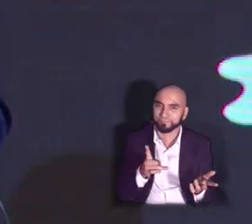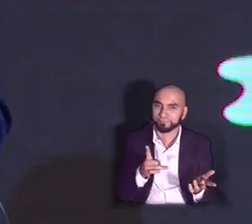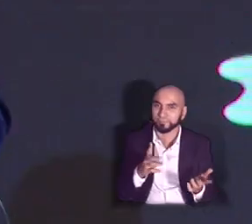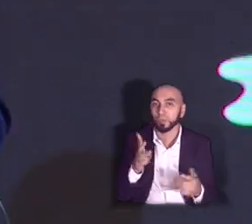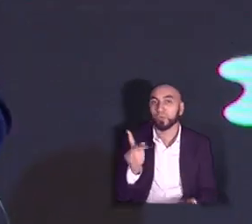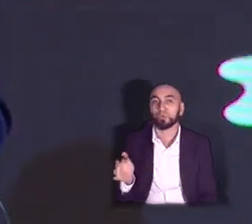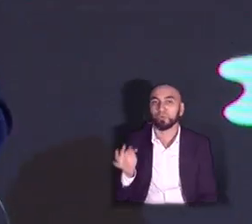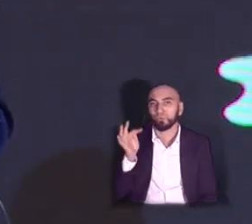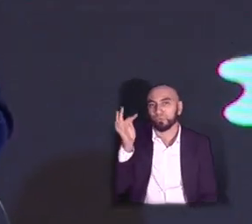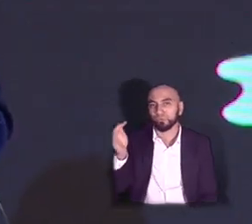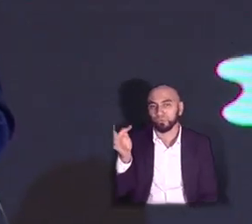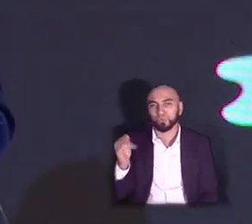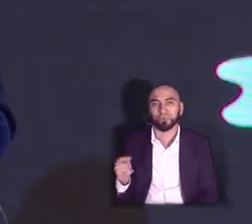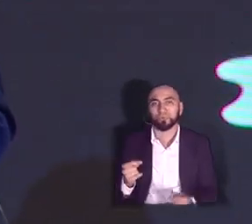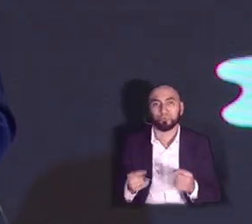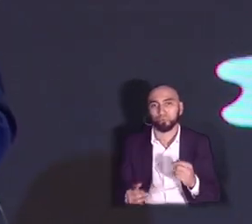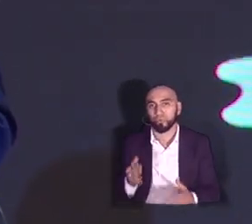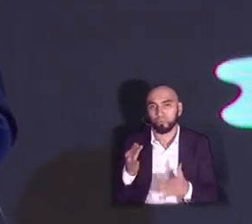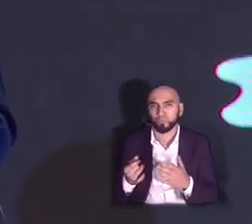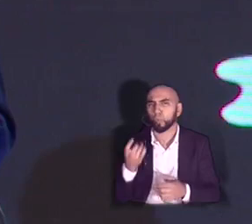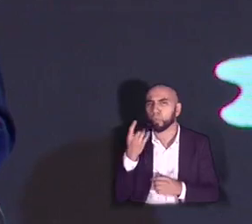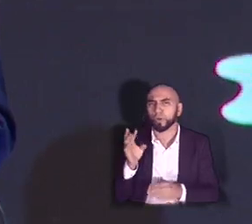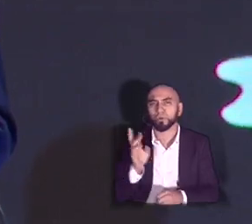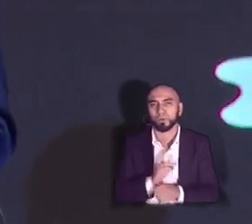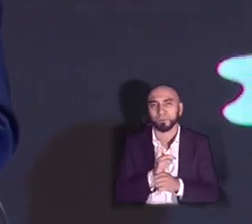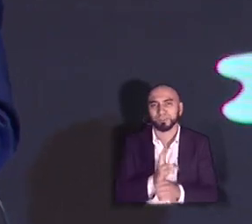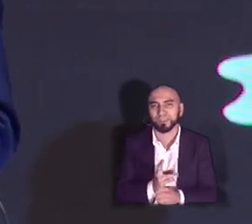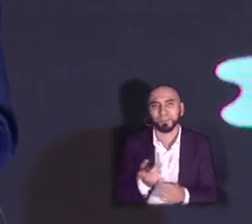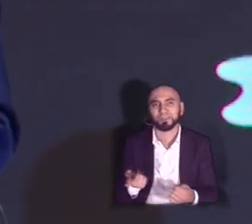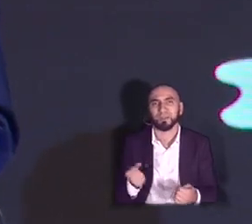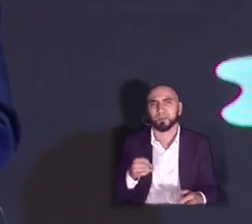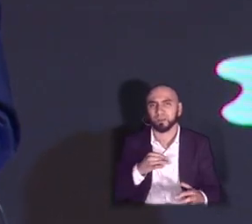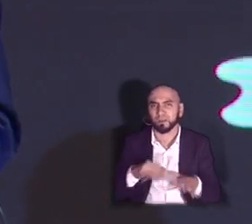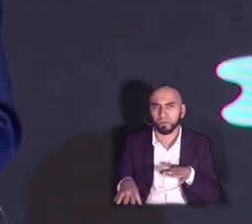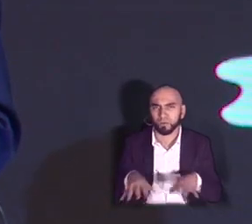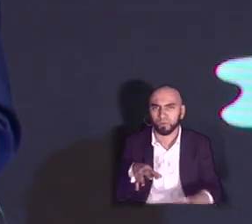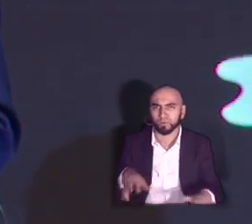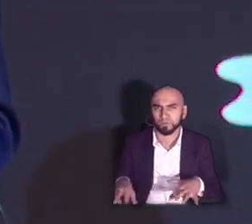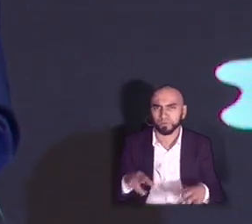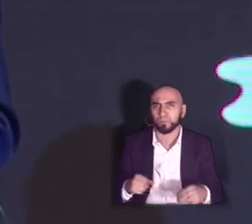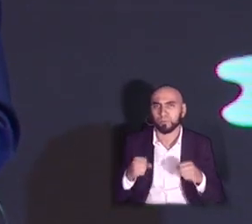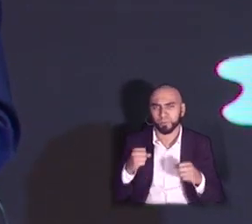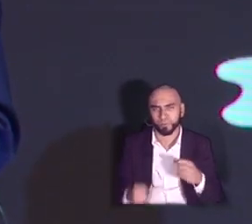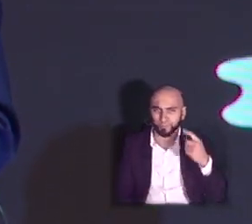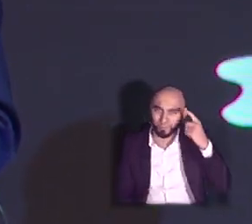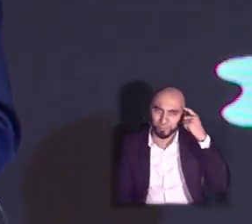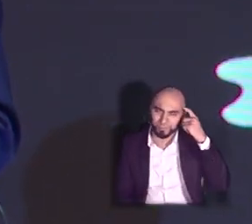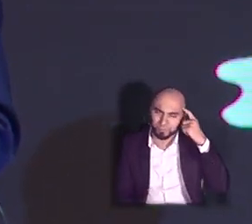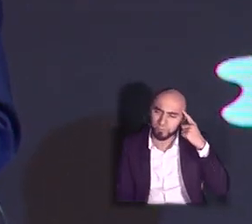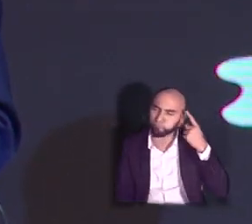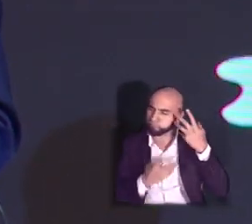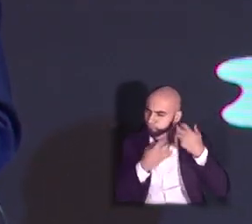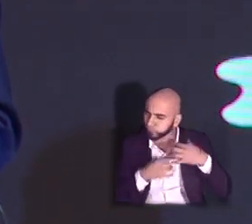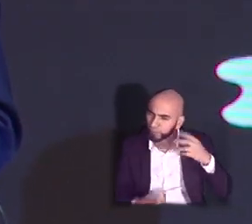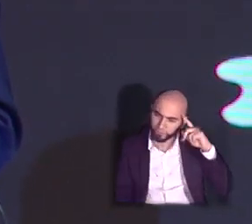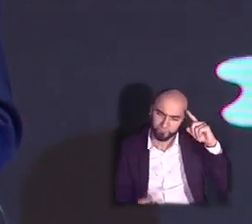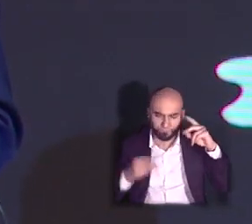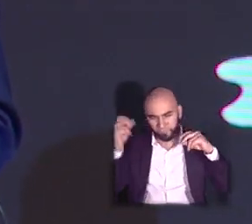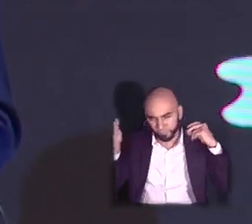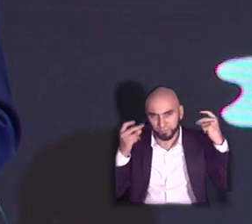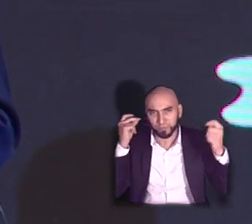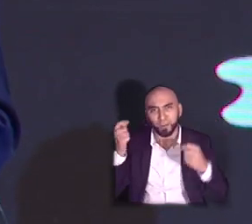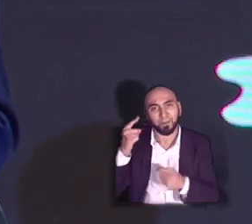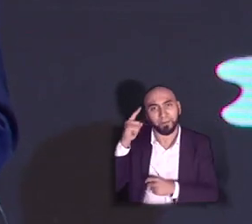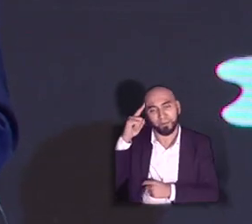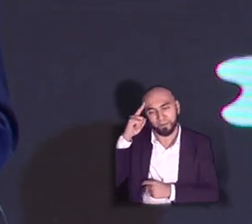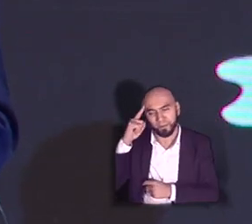únicos representantes en la galaxia de los objetos físicos que son capaces de pensar, inventar, crear,